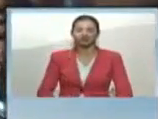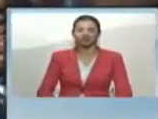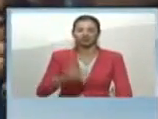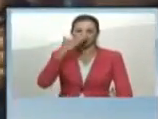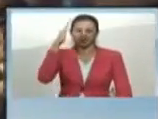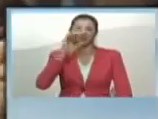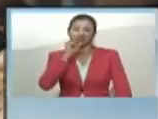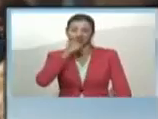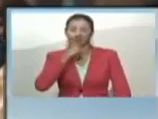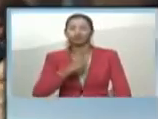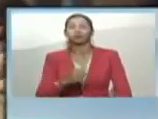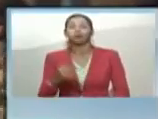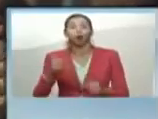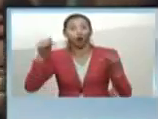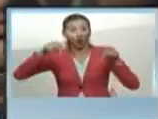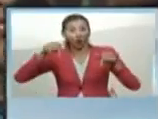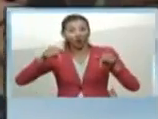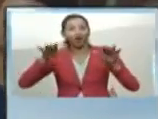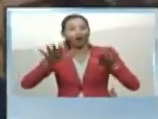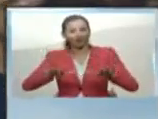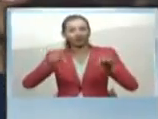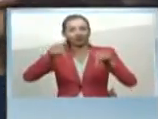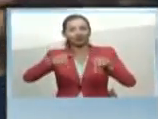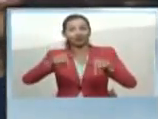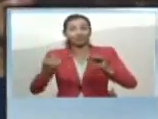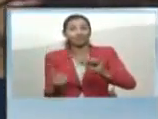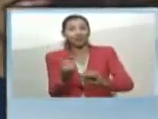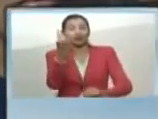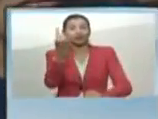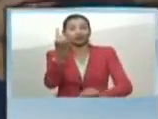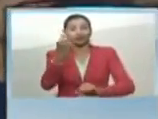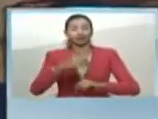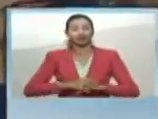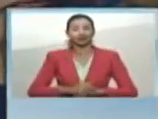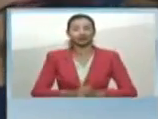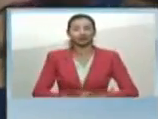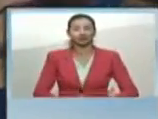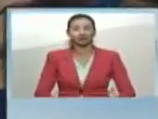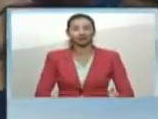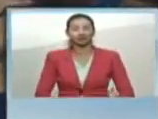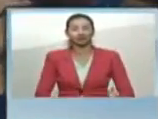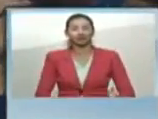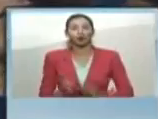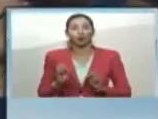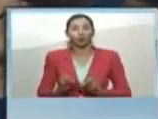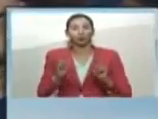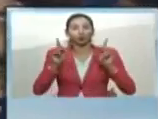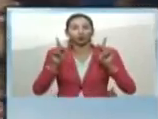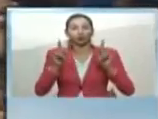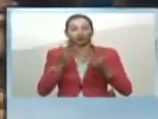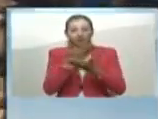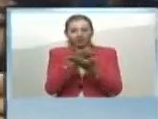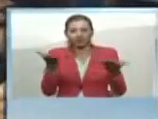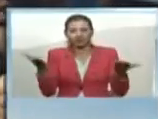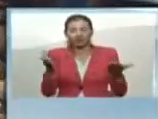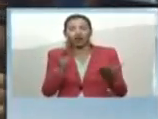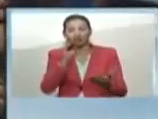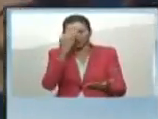hoy estamos aquí. Por primera vez tengo esta oportunidad de dirigirme a